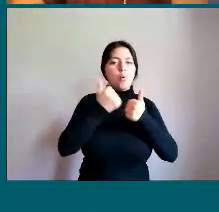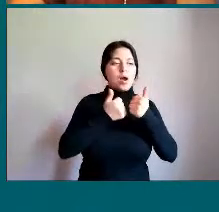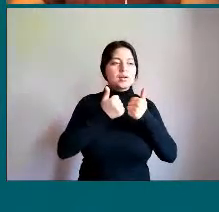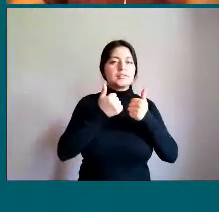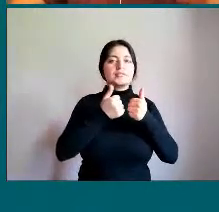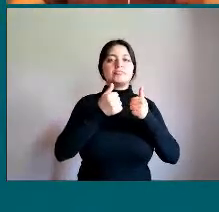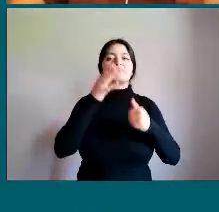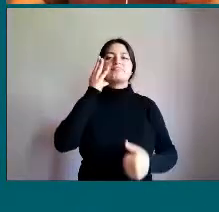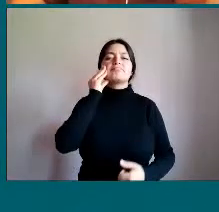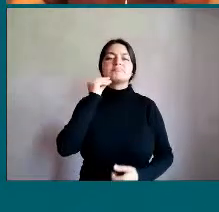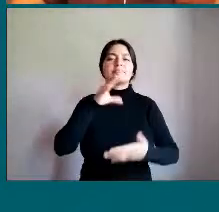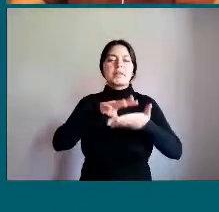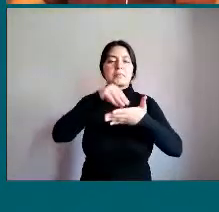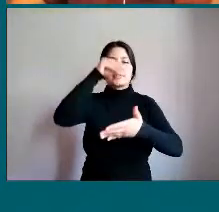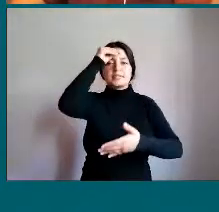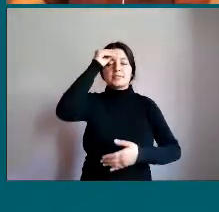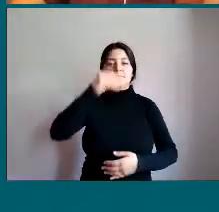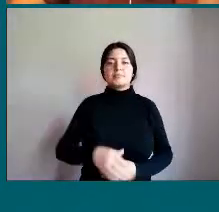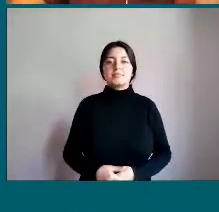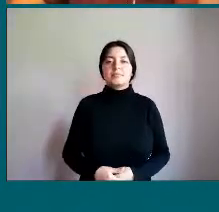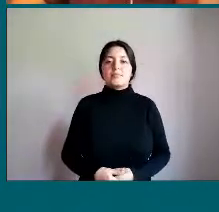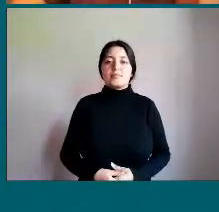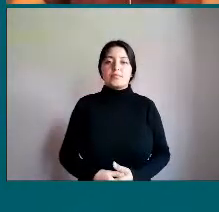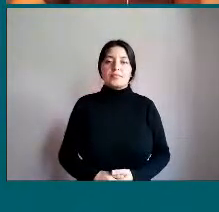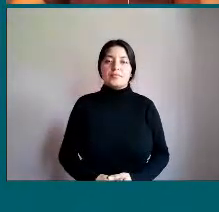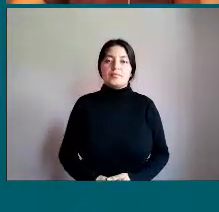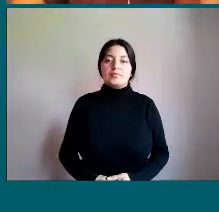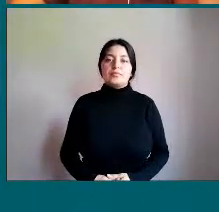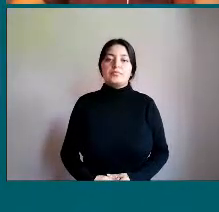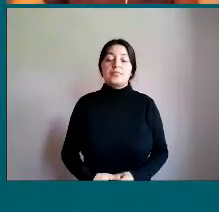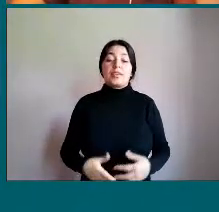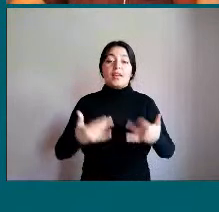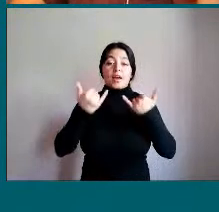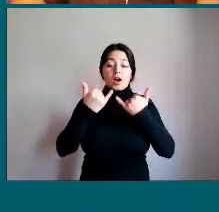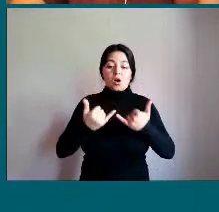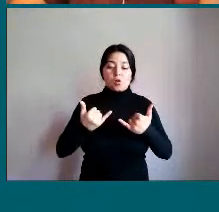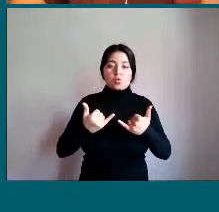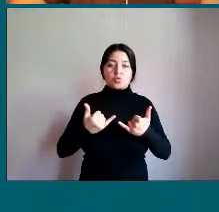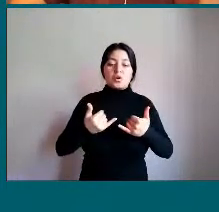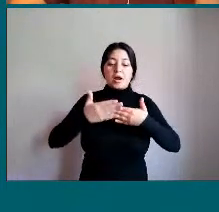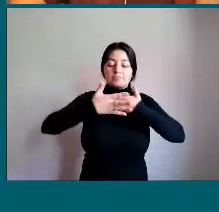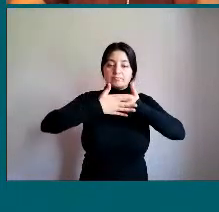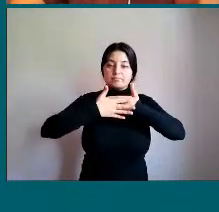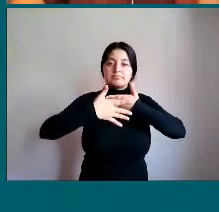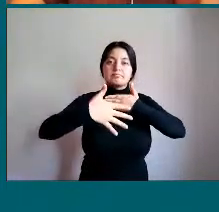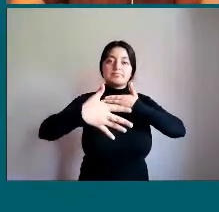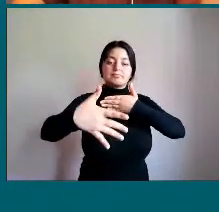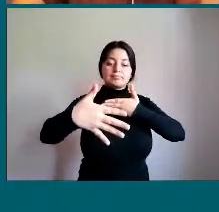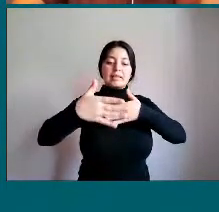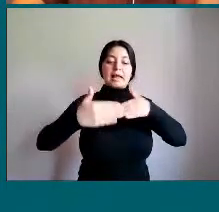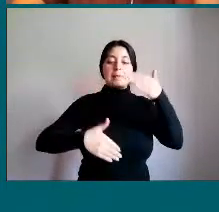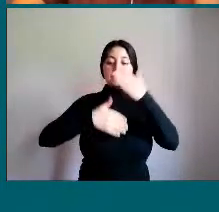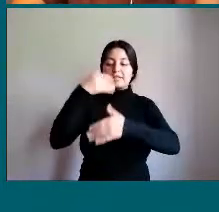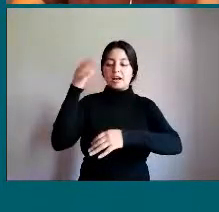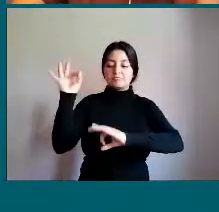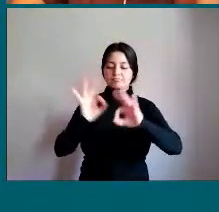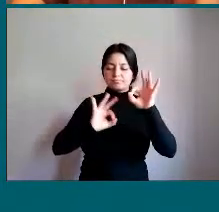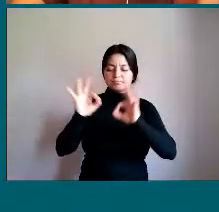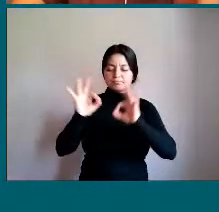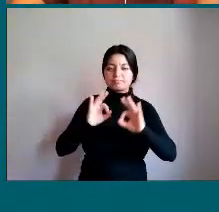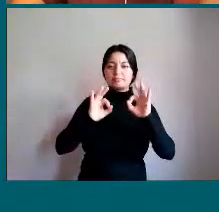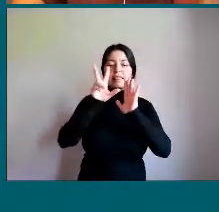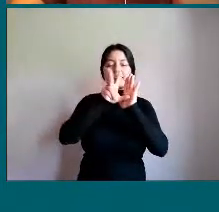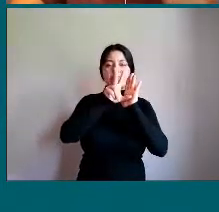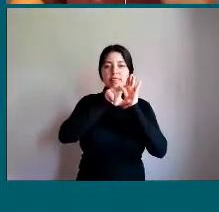aprendizaje. Así que lo que voy a hacer básicamente a partir de este momento es desarrollar toda una cantidad de contenido teórico en